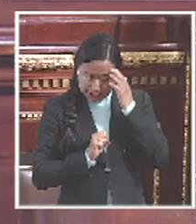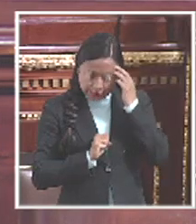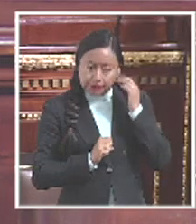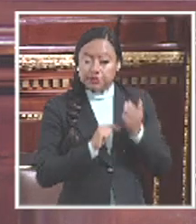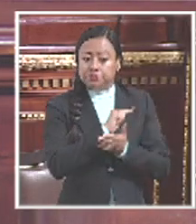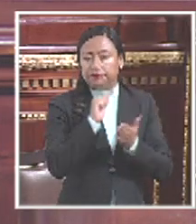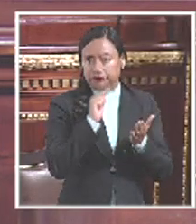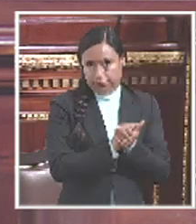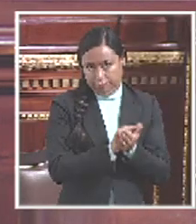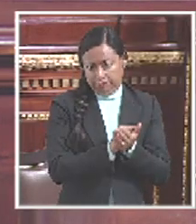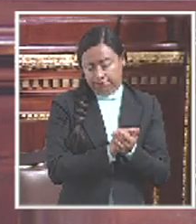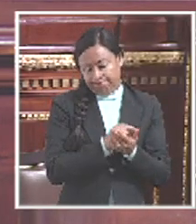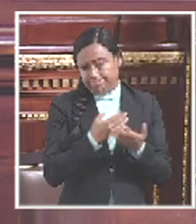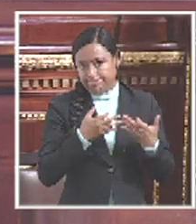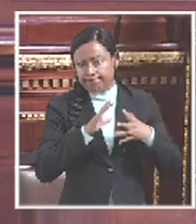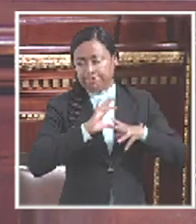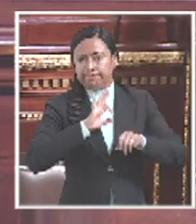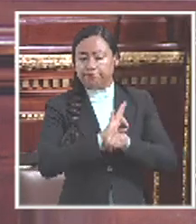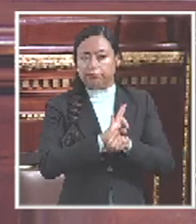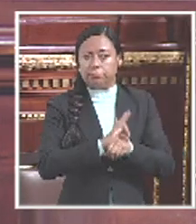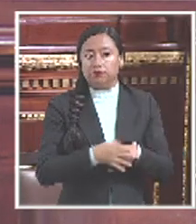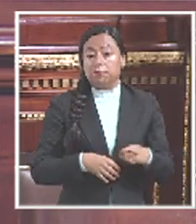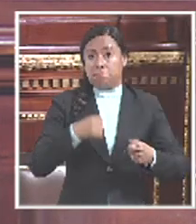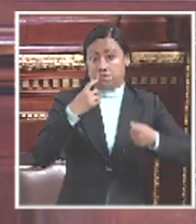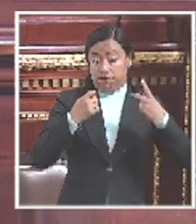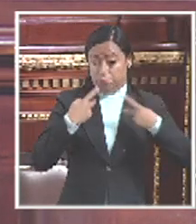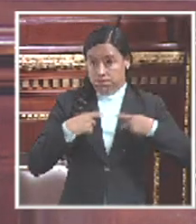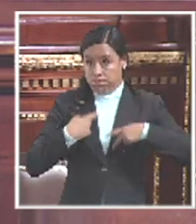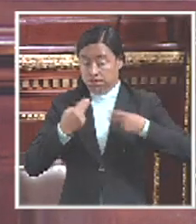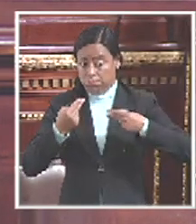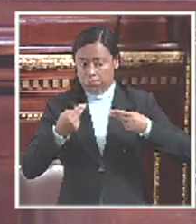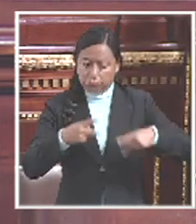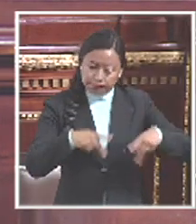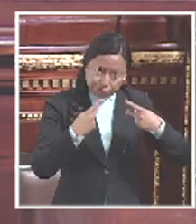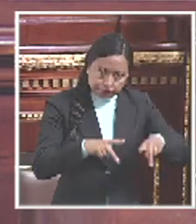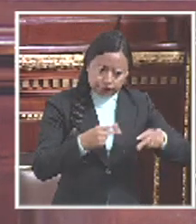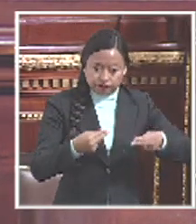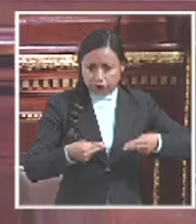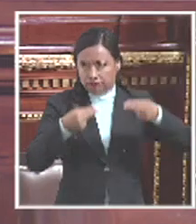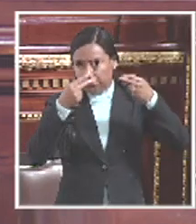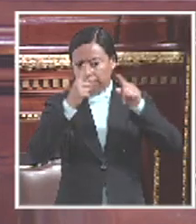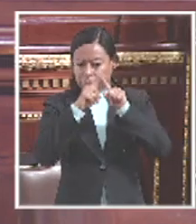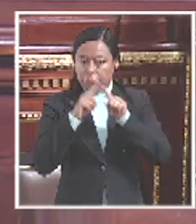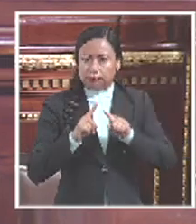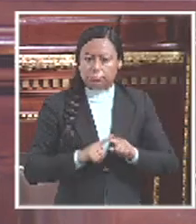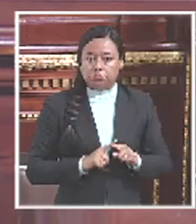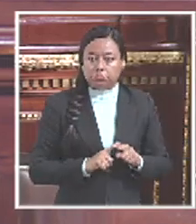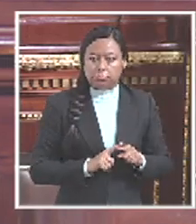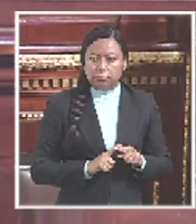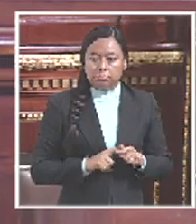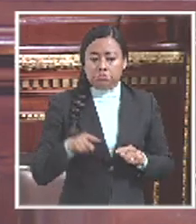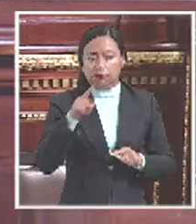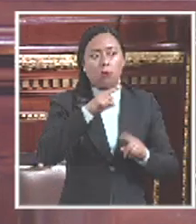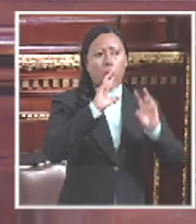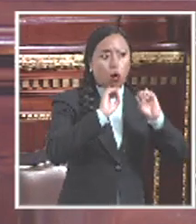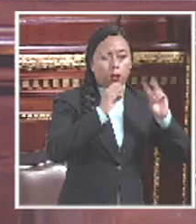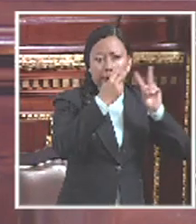ambiente, pero es una realidad que ni los comerciantes o distribuidores de producto ni los